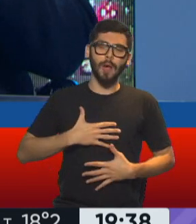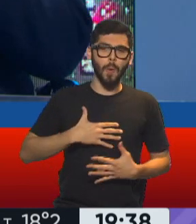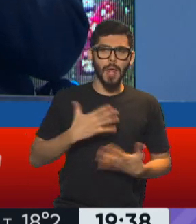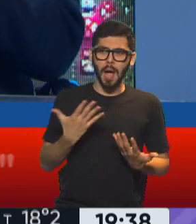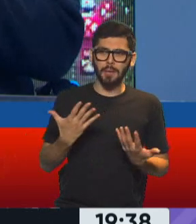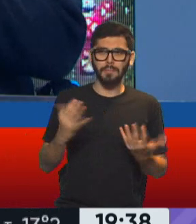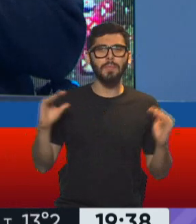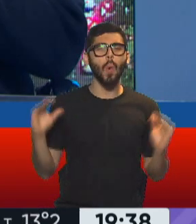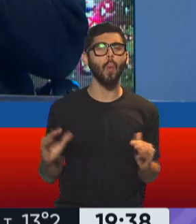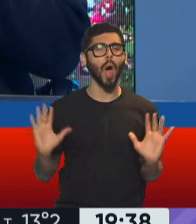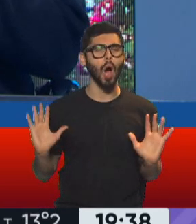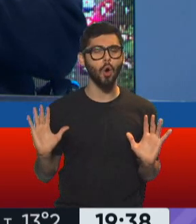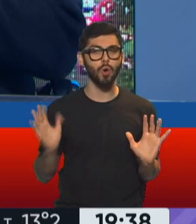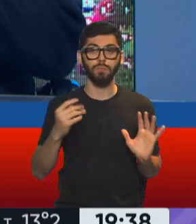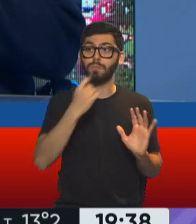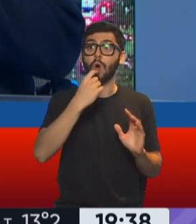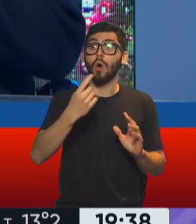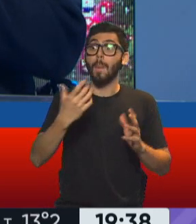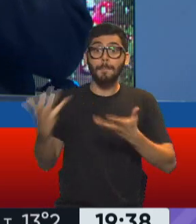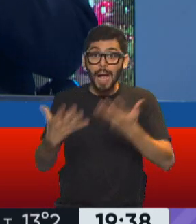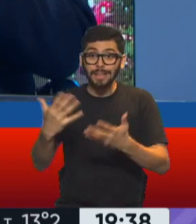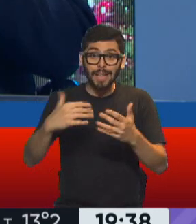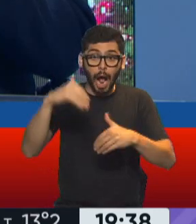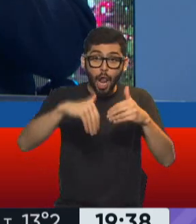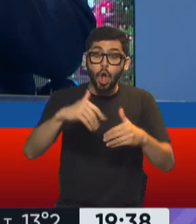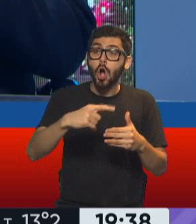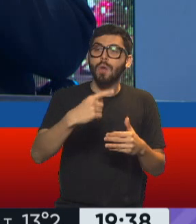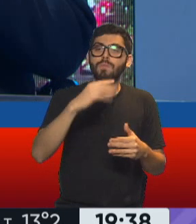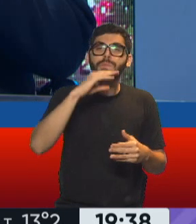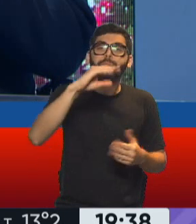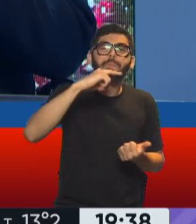simplemente por estar en desacuerdo con el resultado. No quiero ser